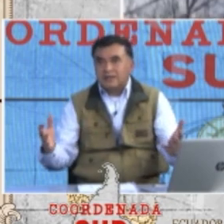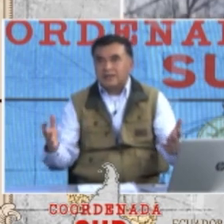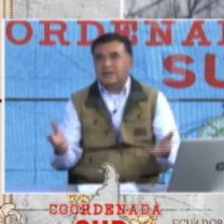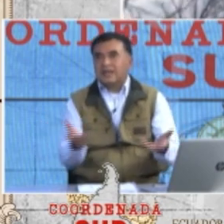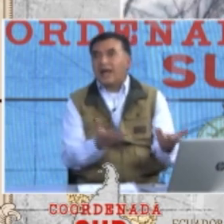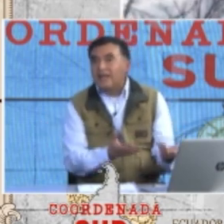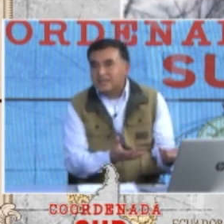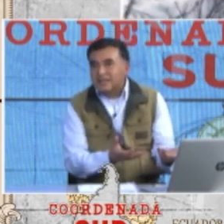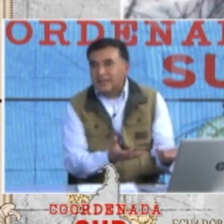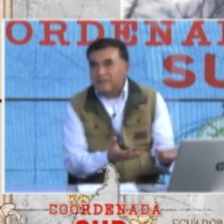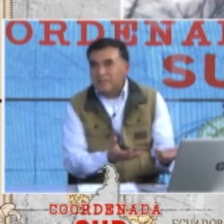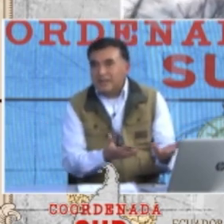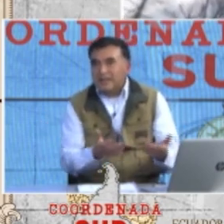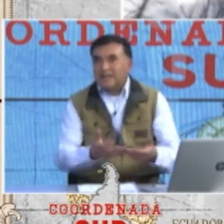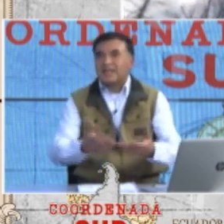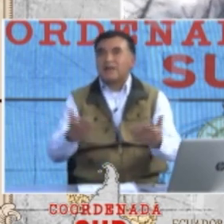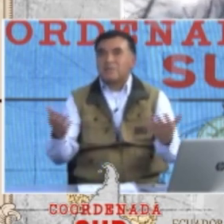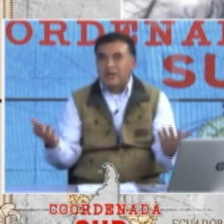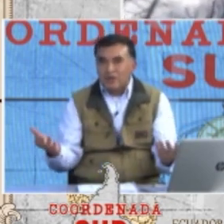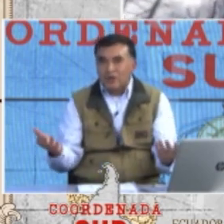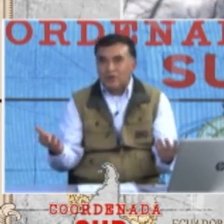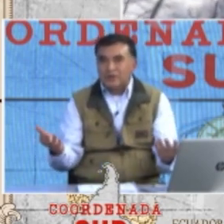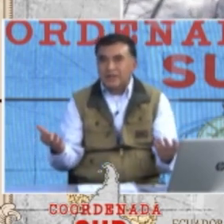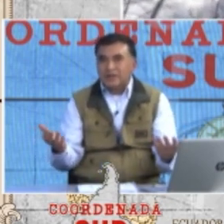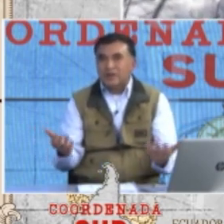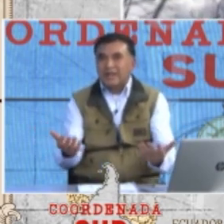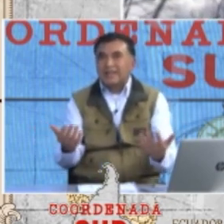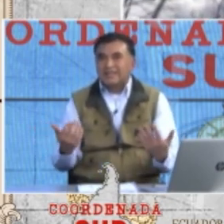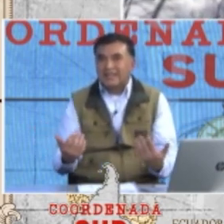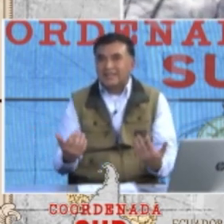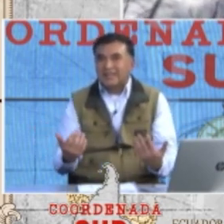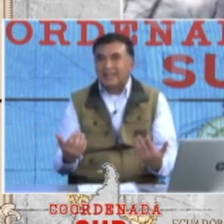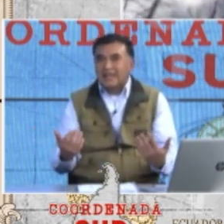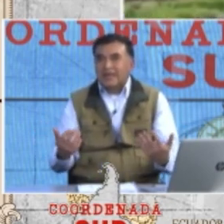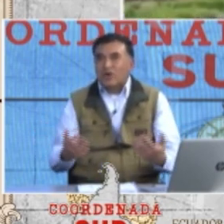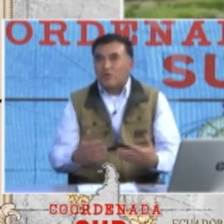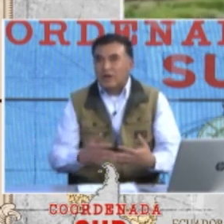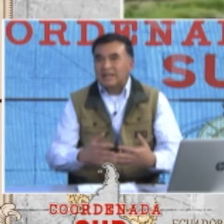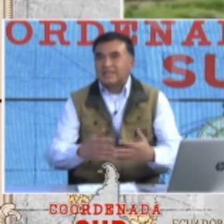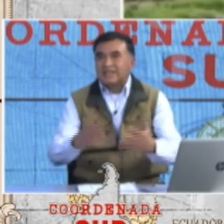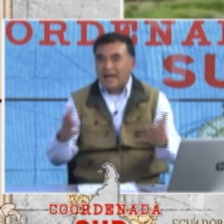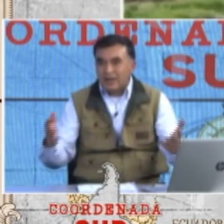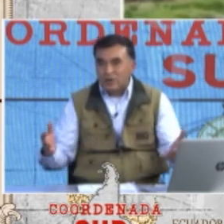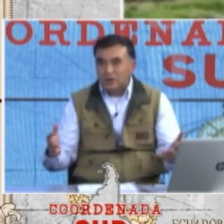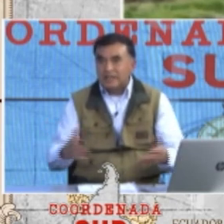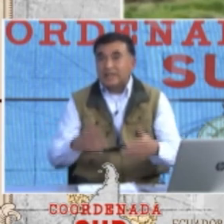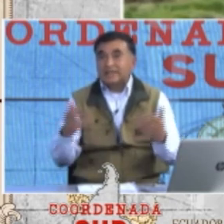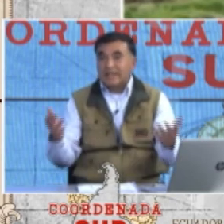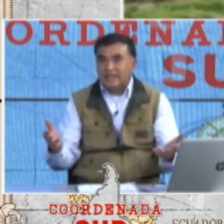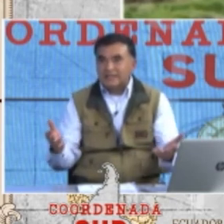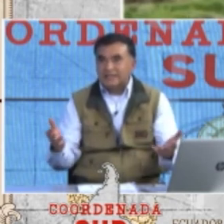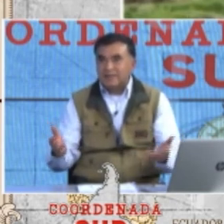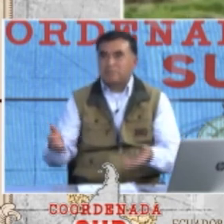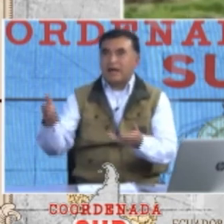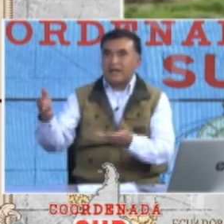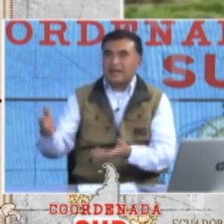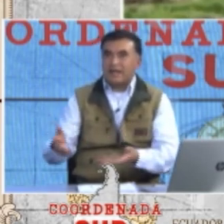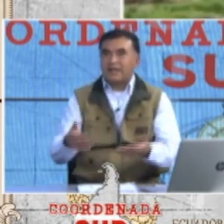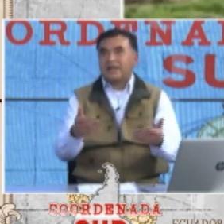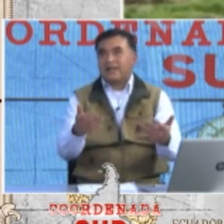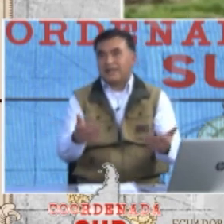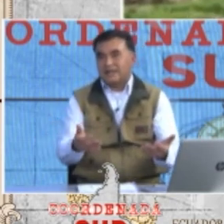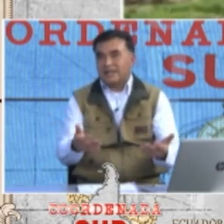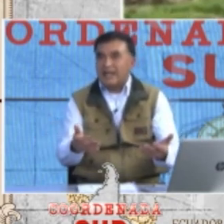showman de Zelensky y ha servido, ¿no es cierto?, el G7 como el escenario circense para